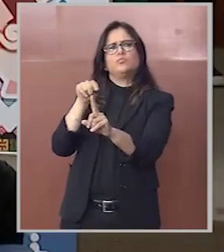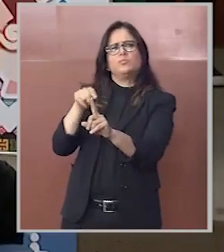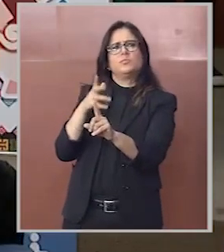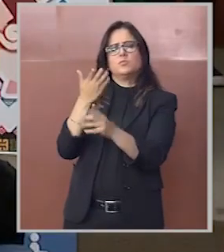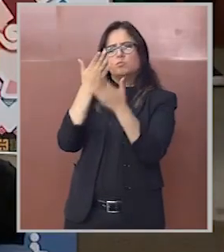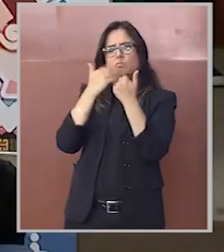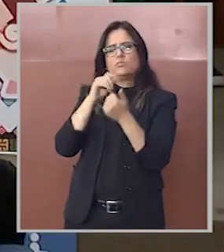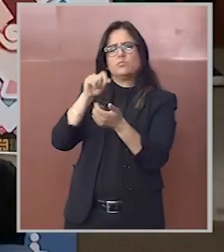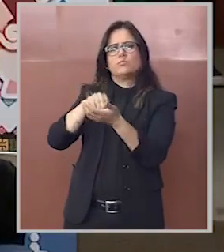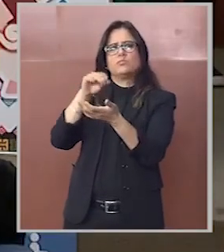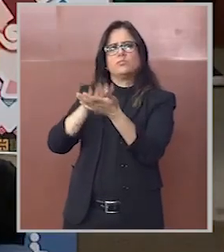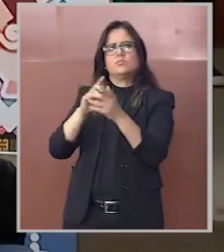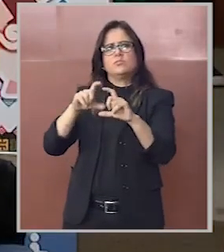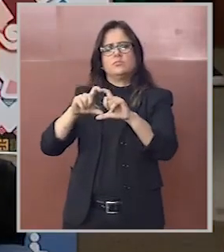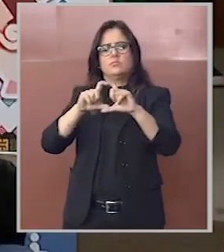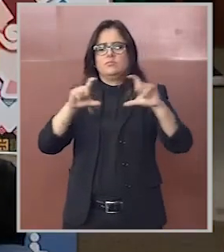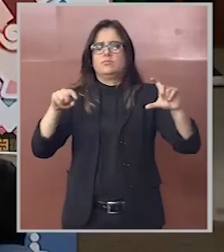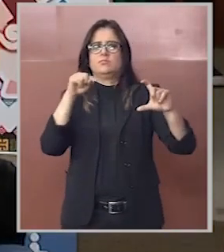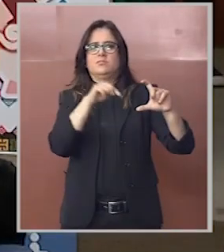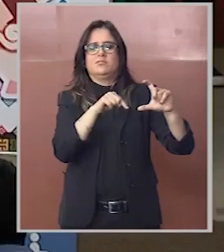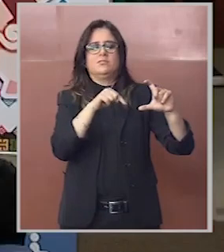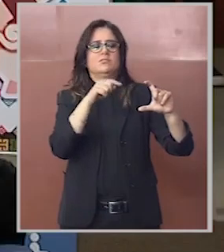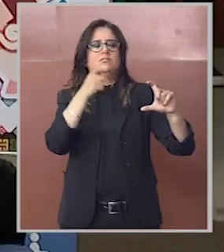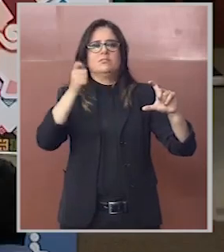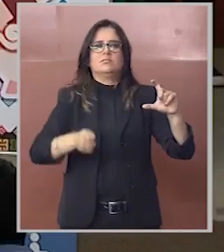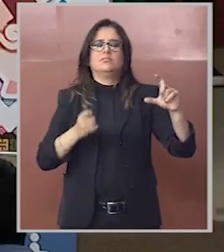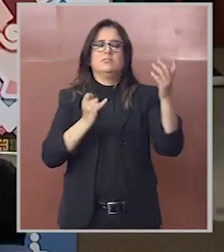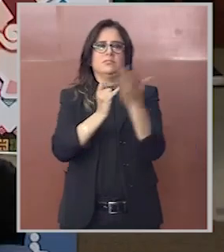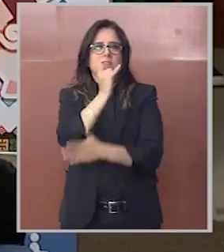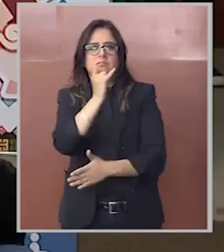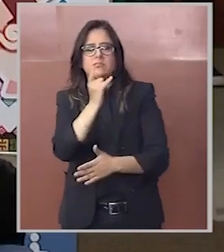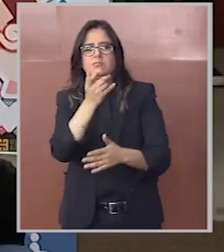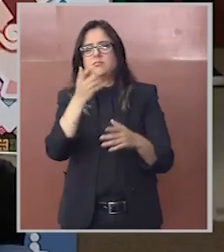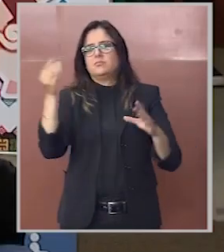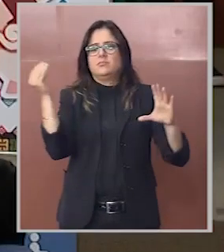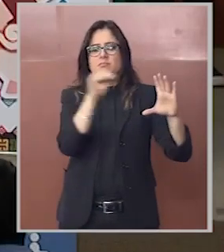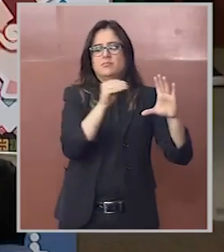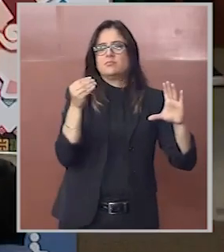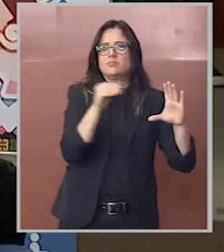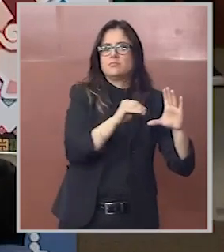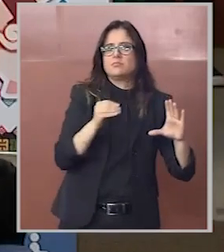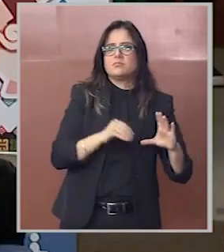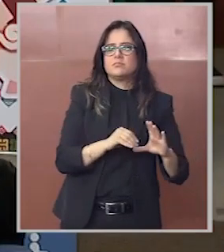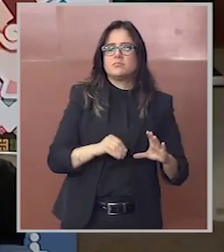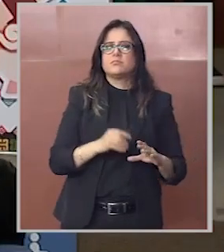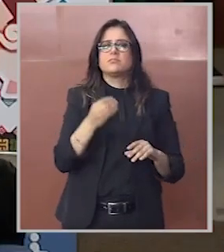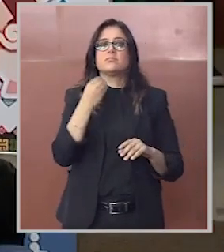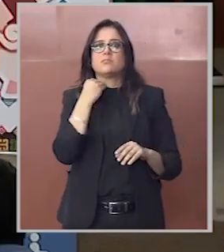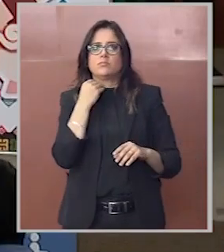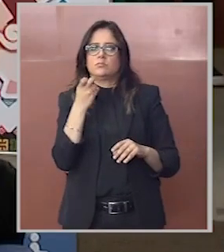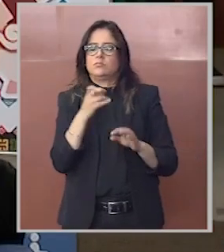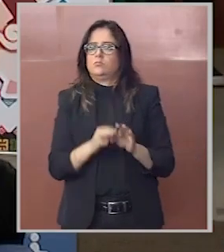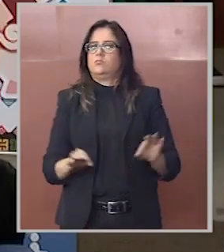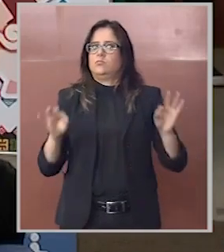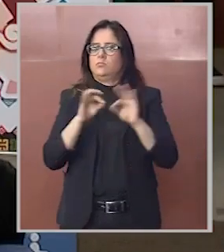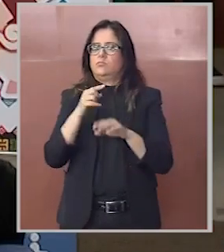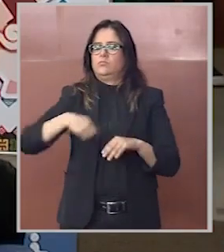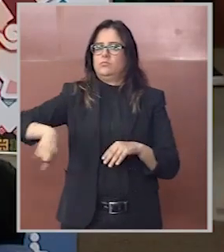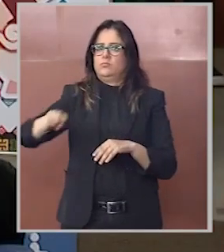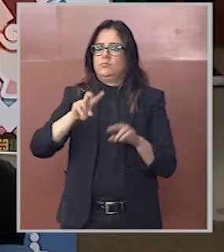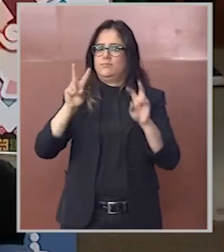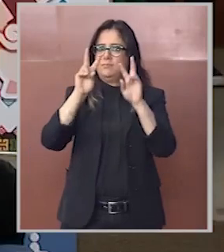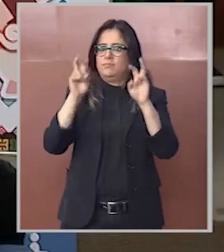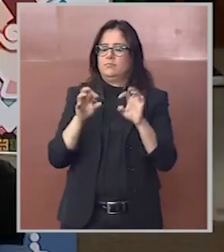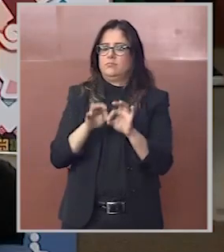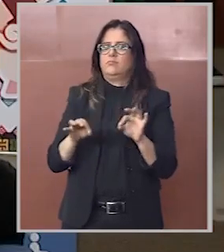párrafo x de la sentencia tal de porque eso nos importa abogadas y abogados Pero esto no es un tema que le importa a muchas de las personas a